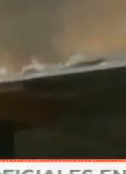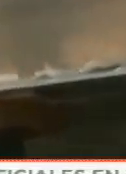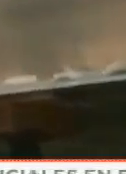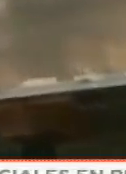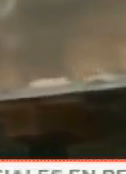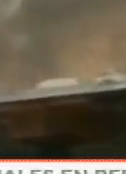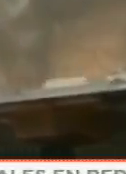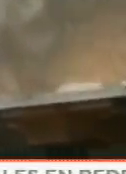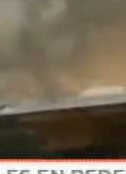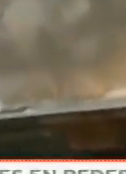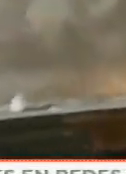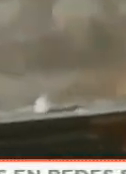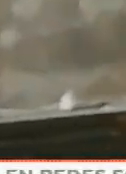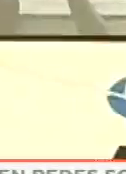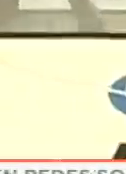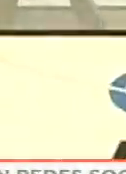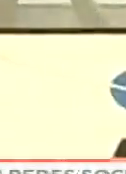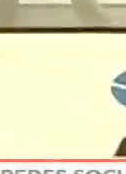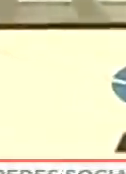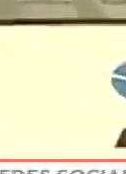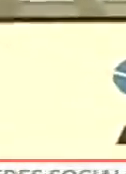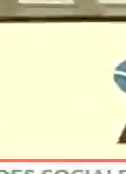del sector acuático nacional.